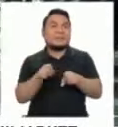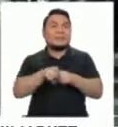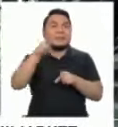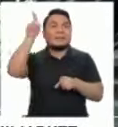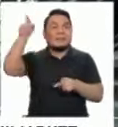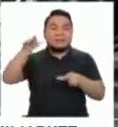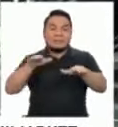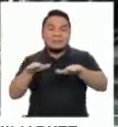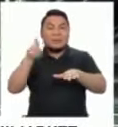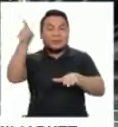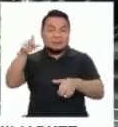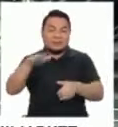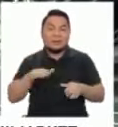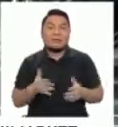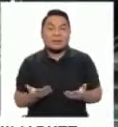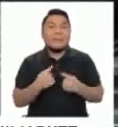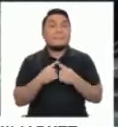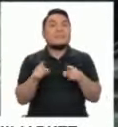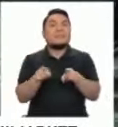del espacio.